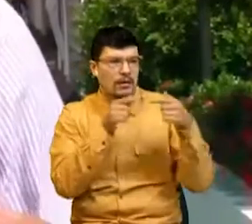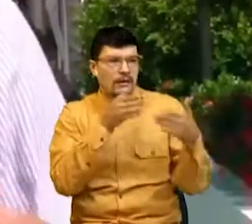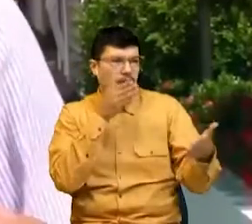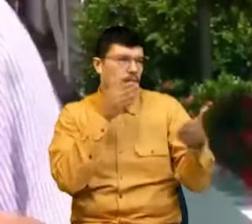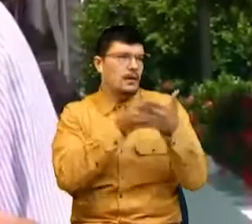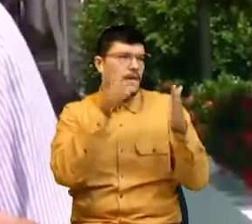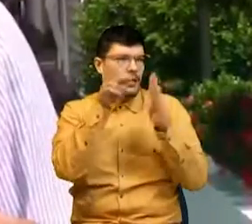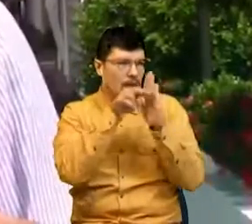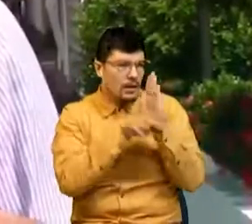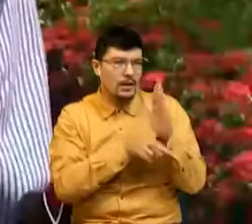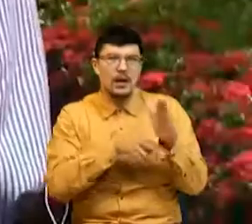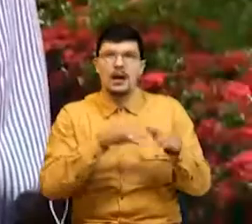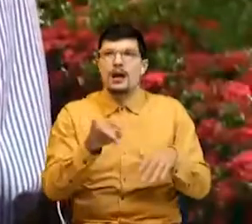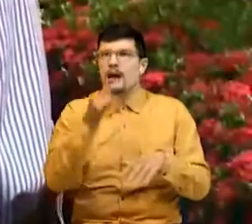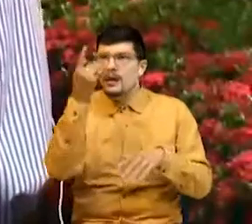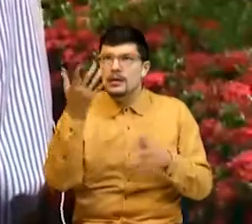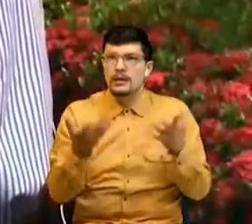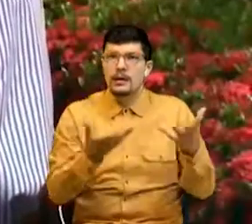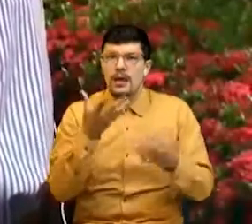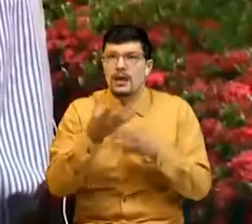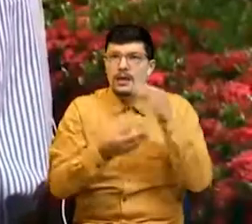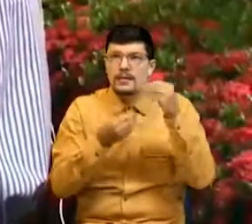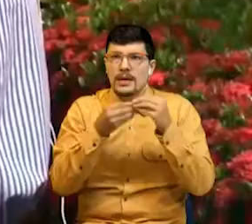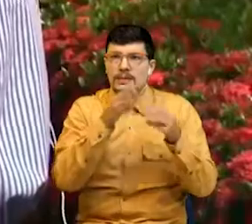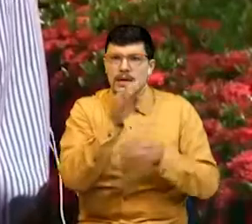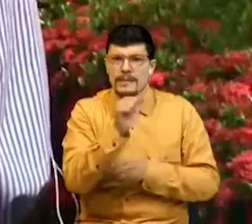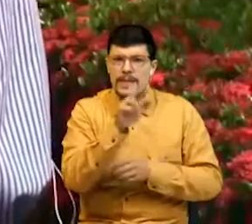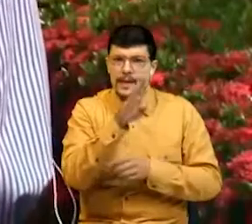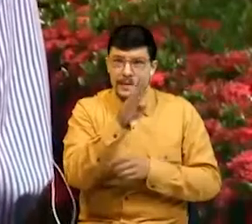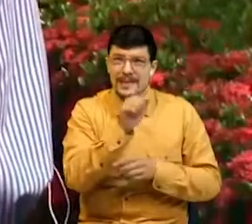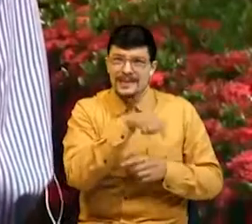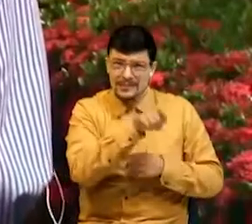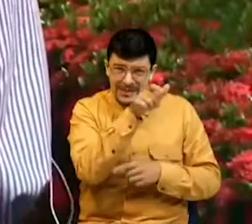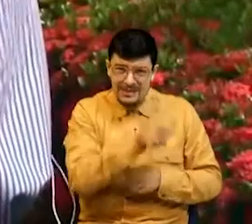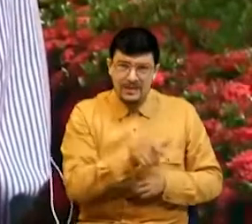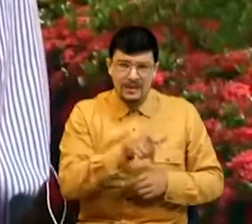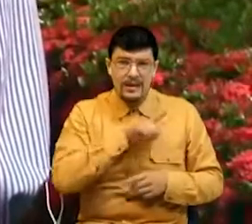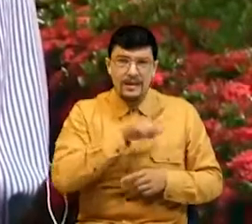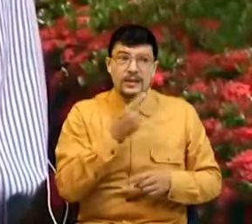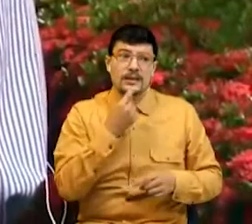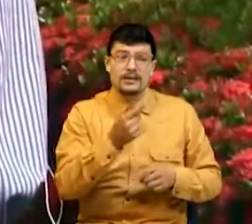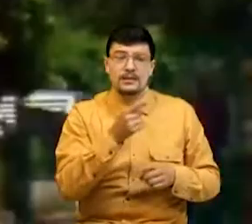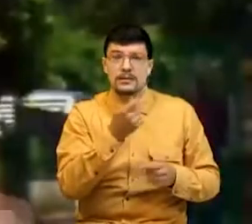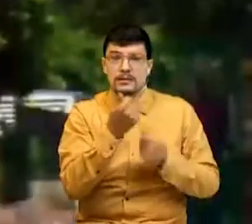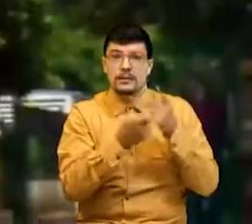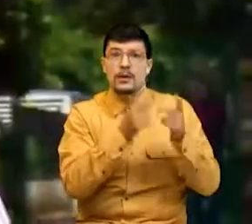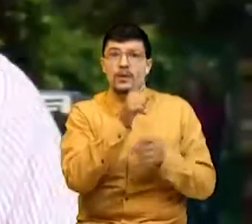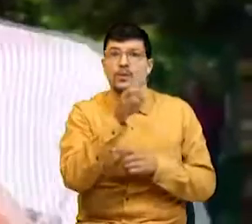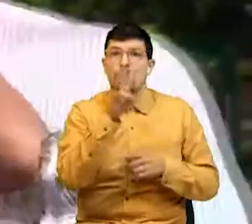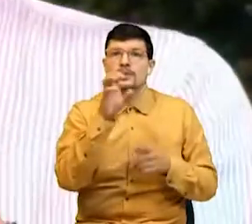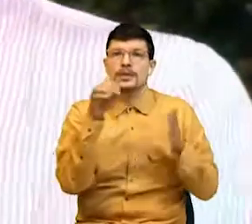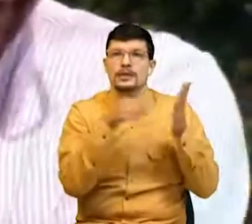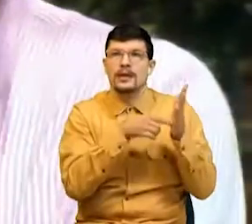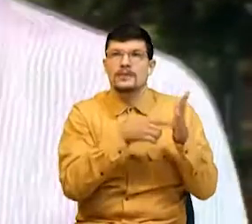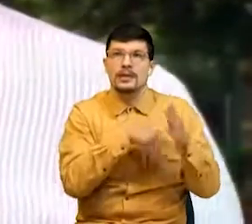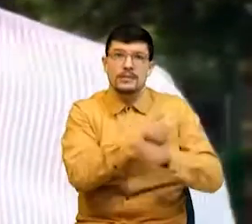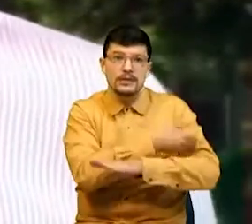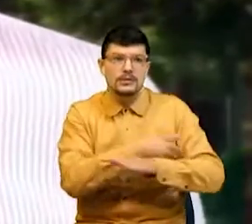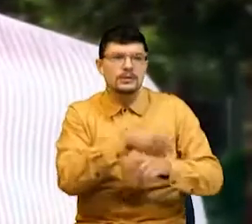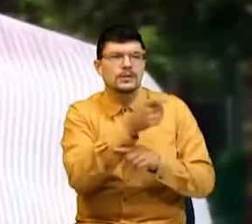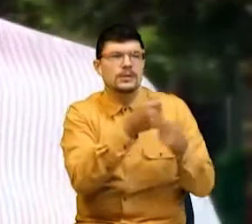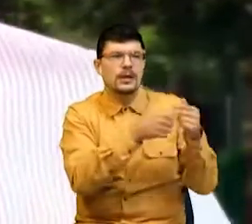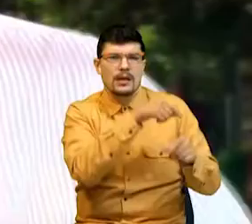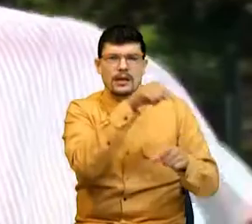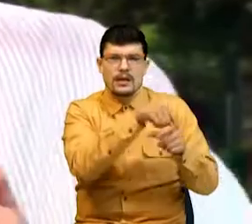funcionamiento algún tipo de cláusulas. Barba también es claro al señalar que el dinero para la obra, 180 mil millones, está en una fiducia, pero